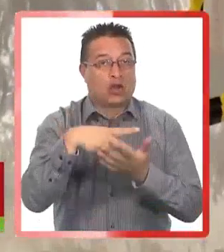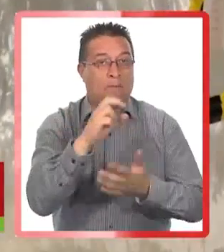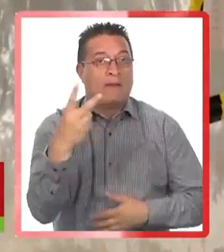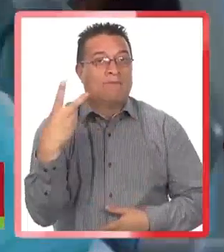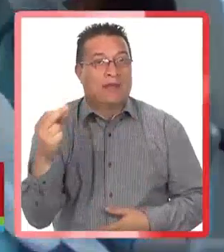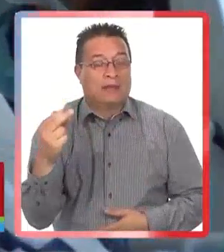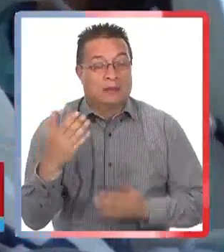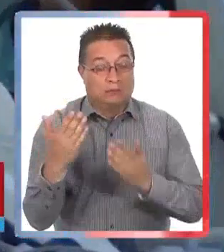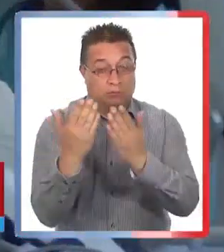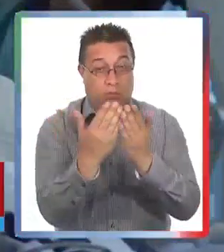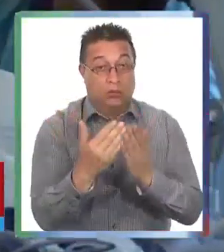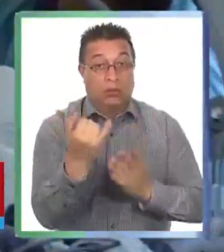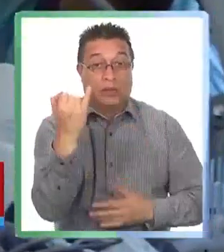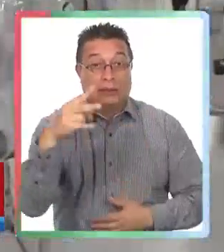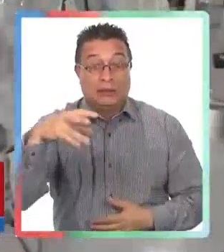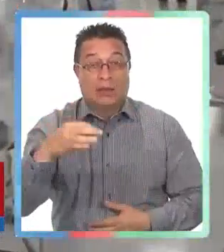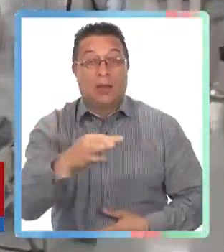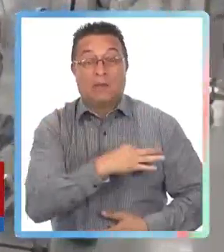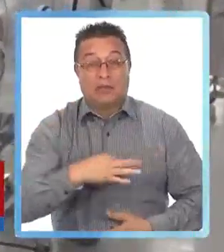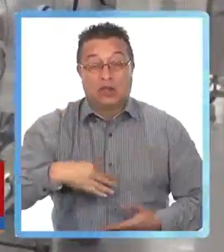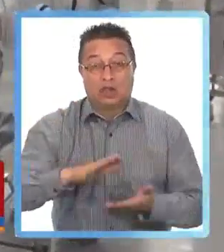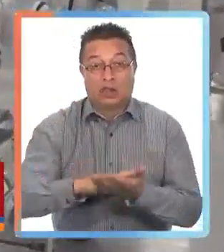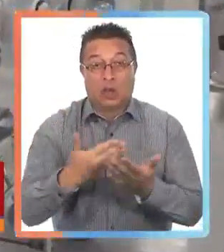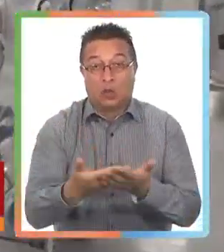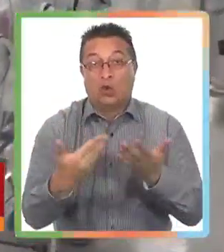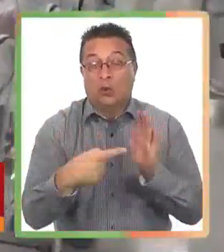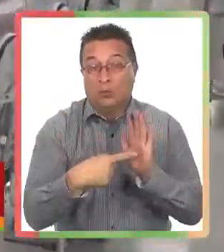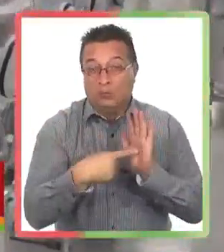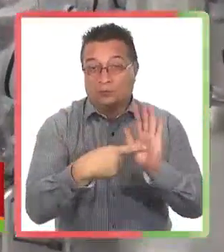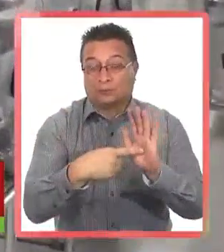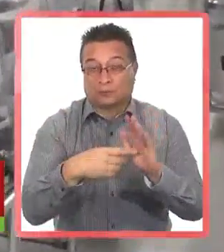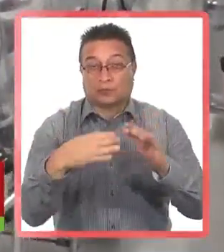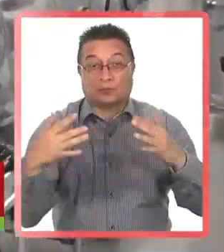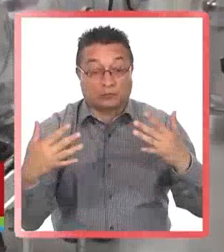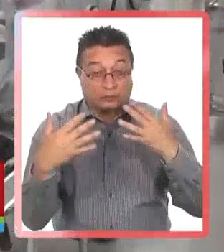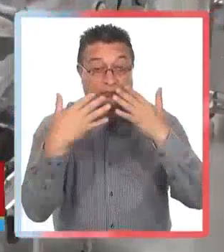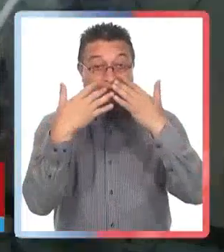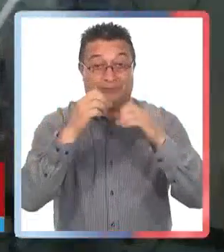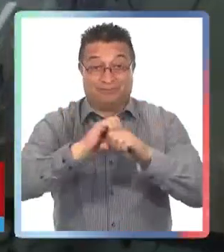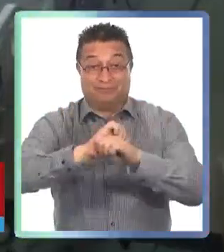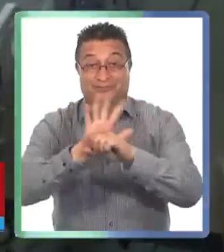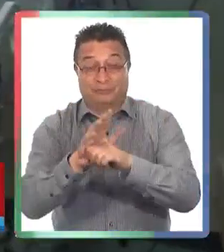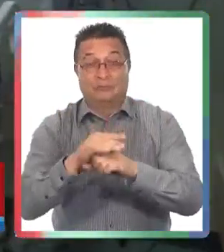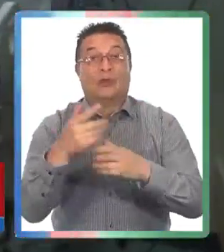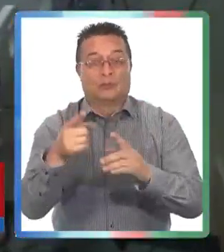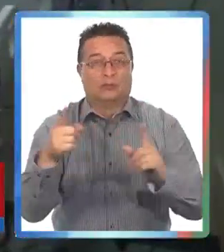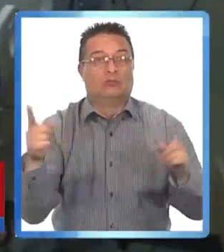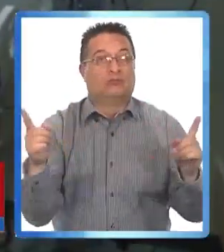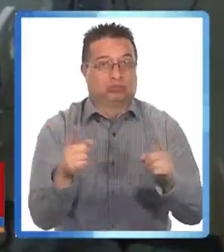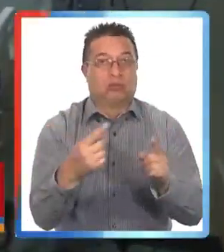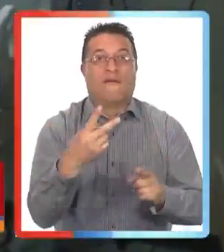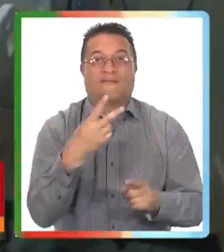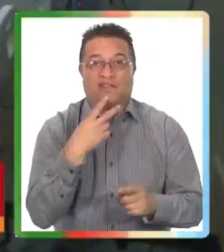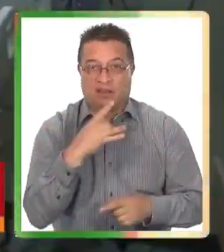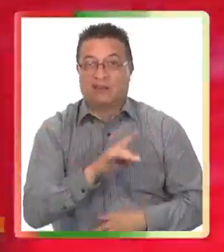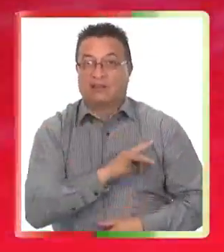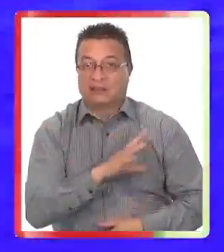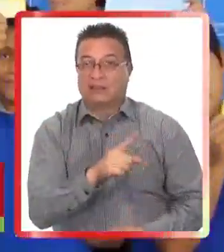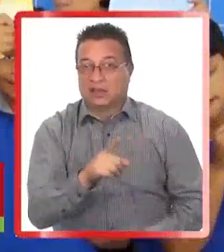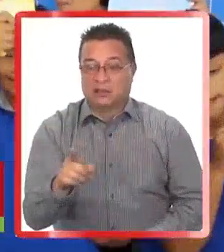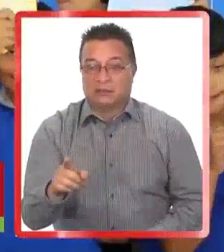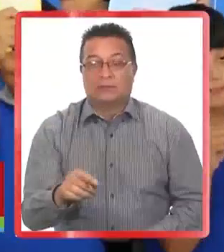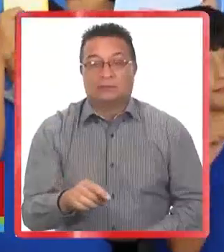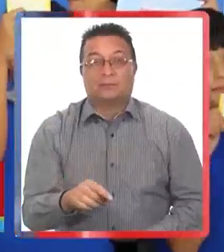año 2020. Un estudio del INE y el Ministerio de Salud mostró que este virus respiratorio acortó la esperanza de vida en los chilenos y